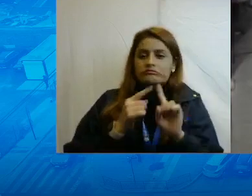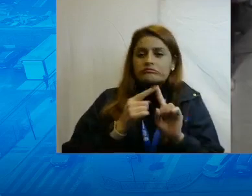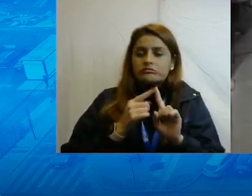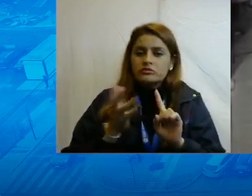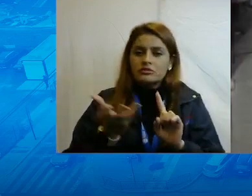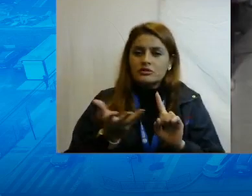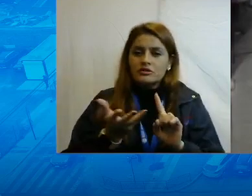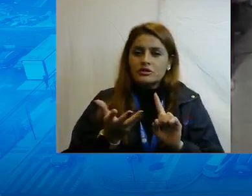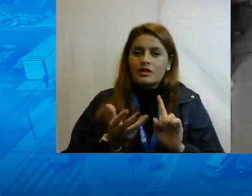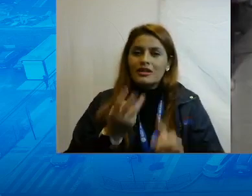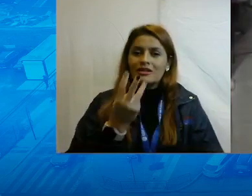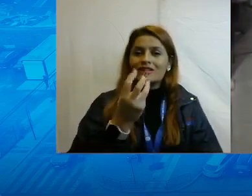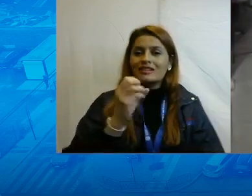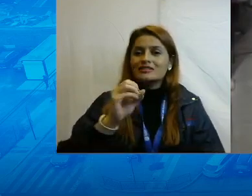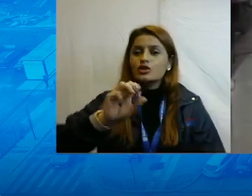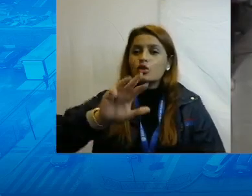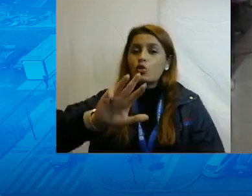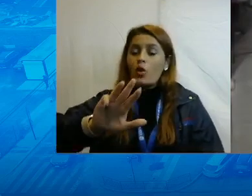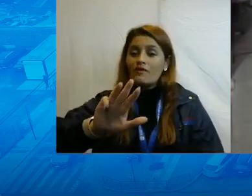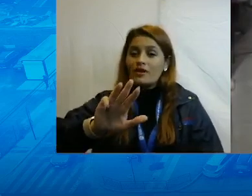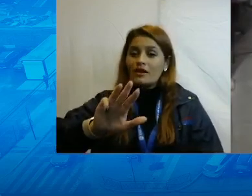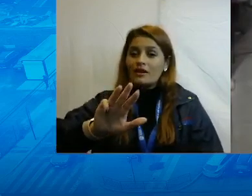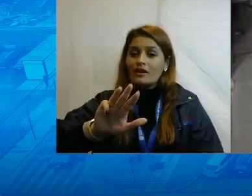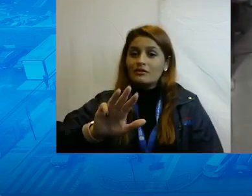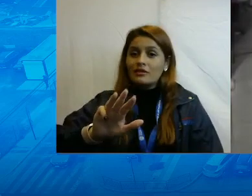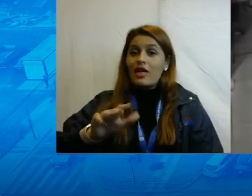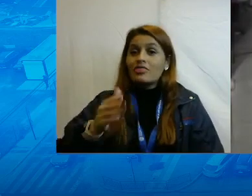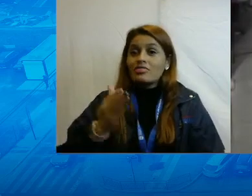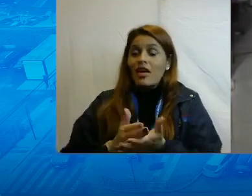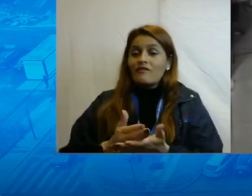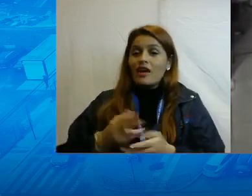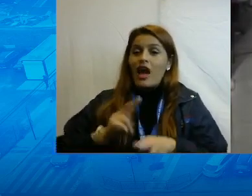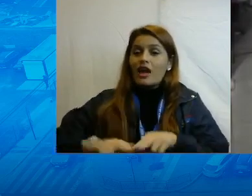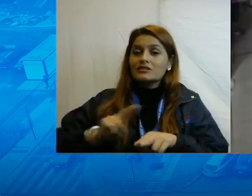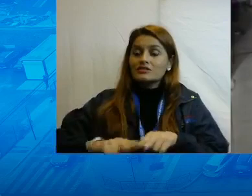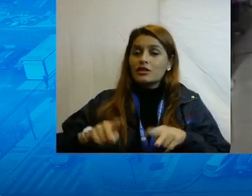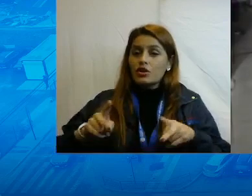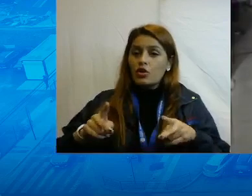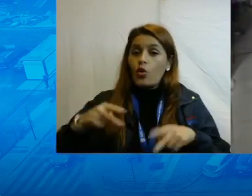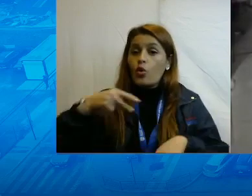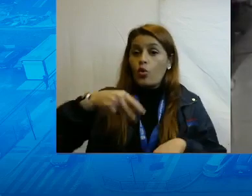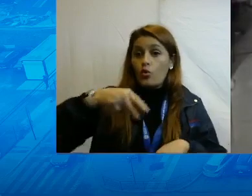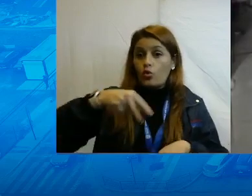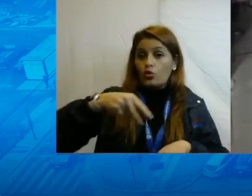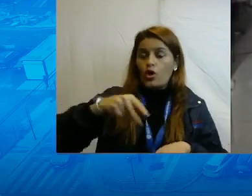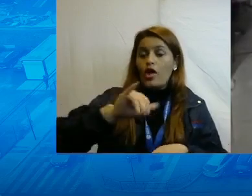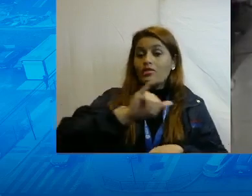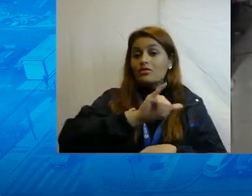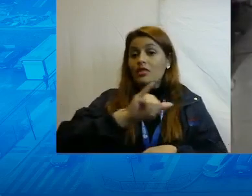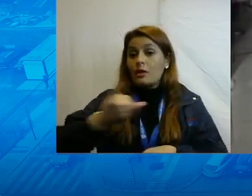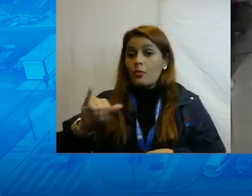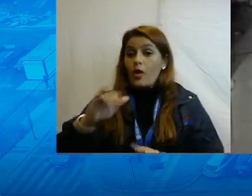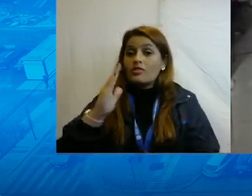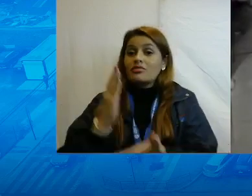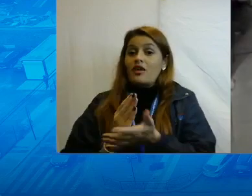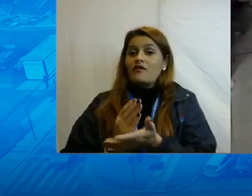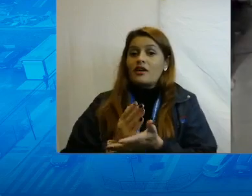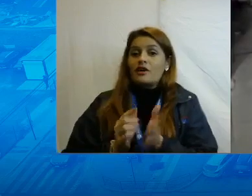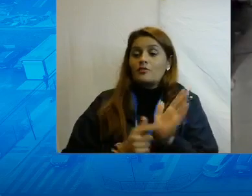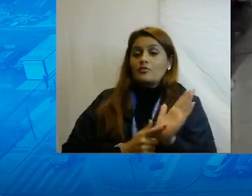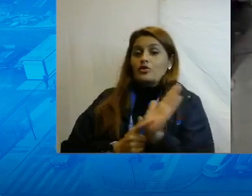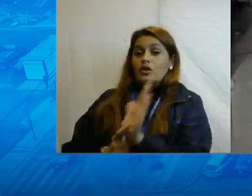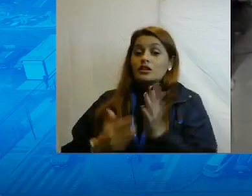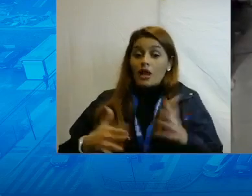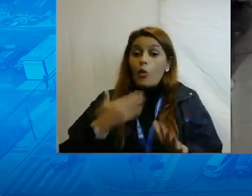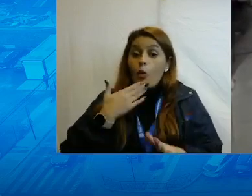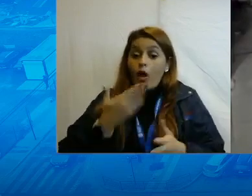Quedan 309 esterilizaciones que se deberían acabar en junio. De ahí, obviamente, tiene que rendir el equipo. Después